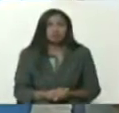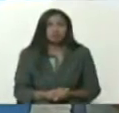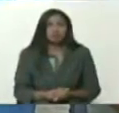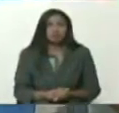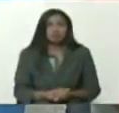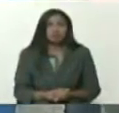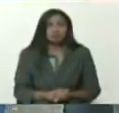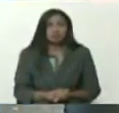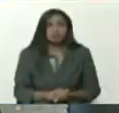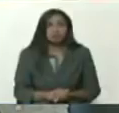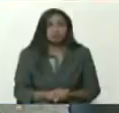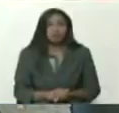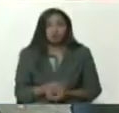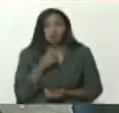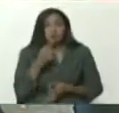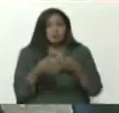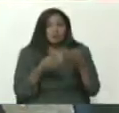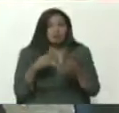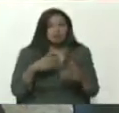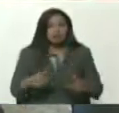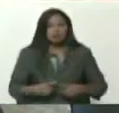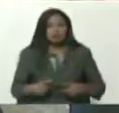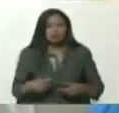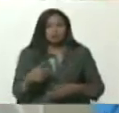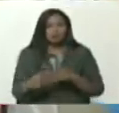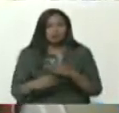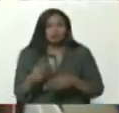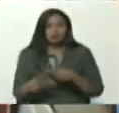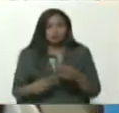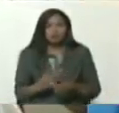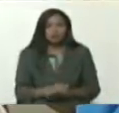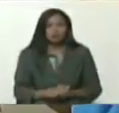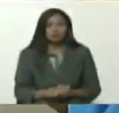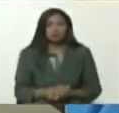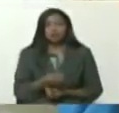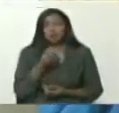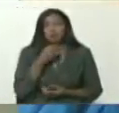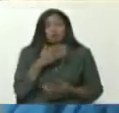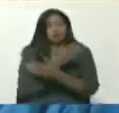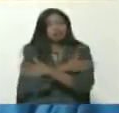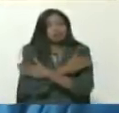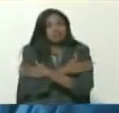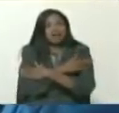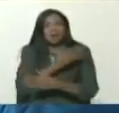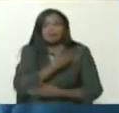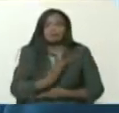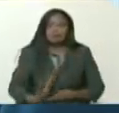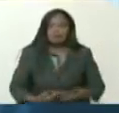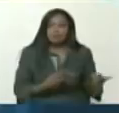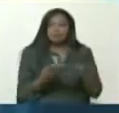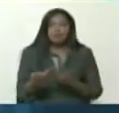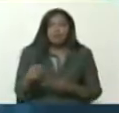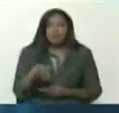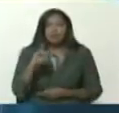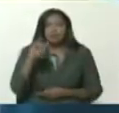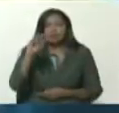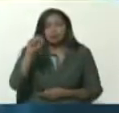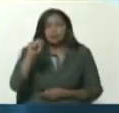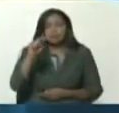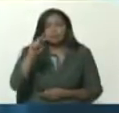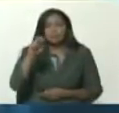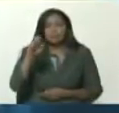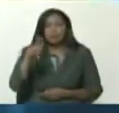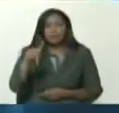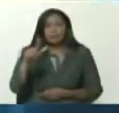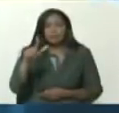tú de este esfuerzo que estamos haciendo productivo? Bueno, felicitarlo, presidente, darle la bienvenida a Invepal. Y bueno, aquí